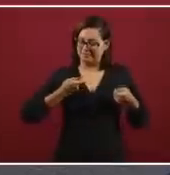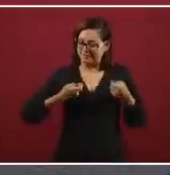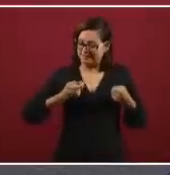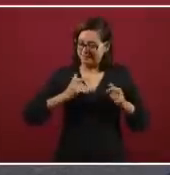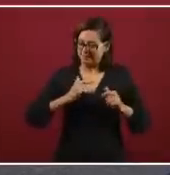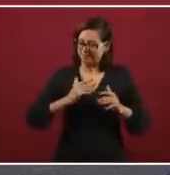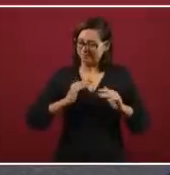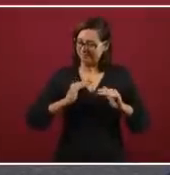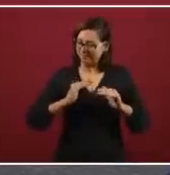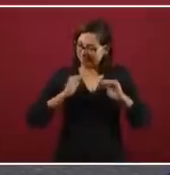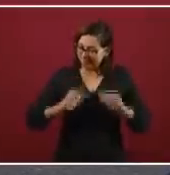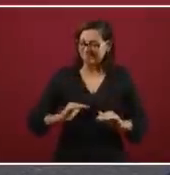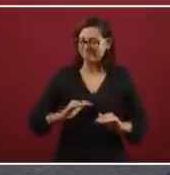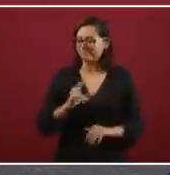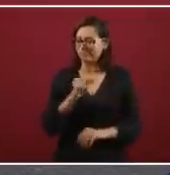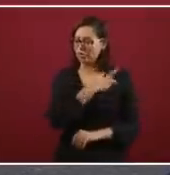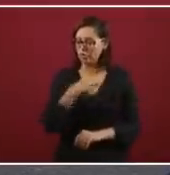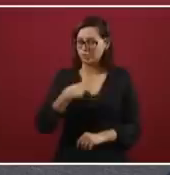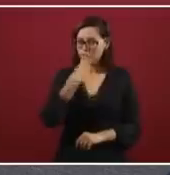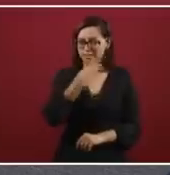Autolimito,